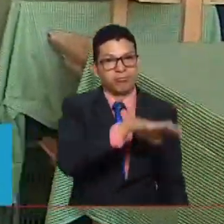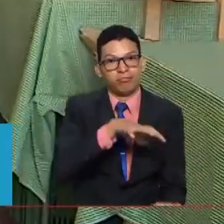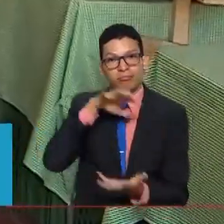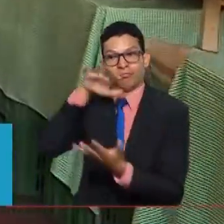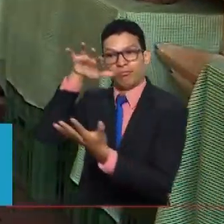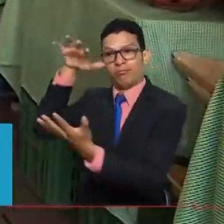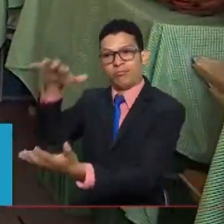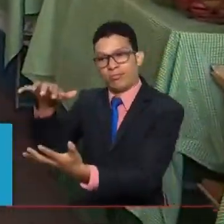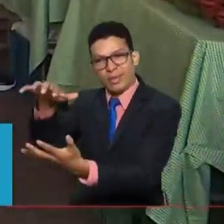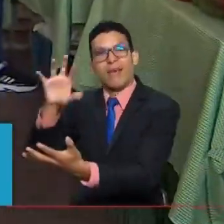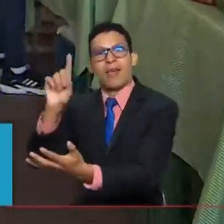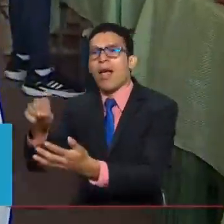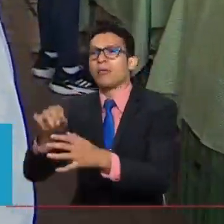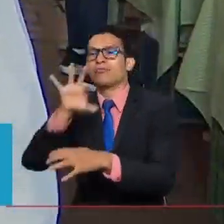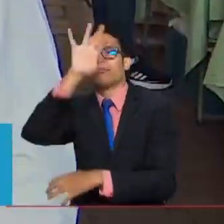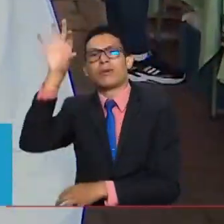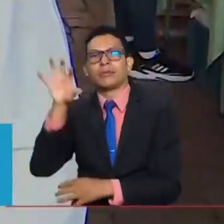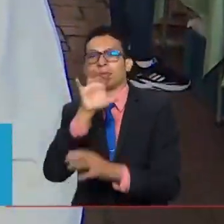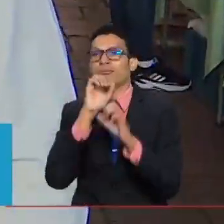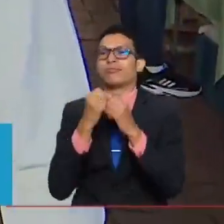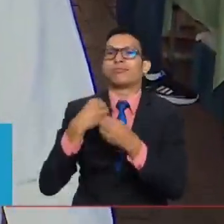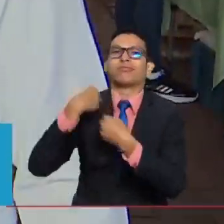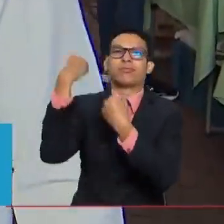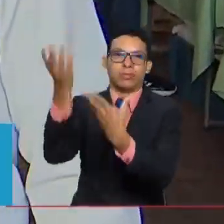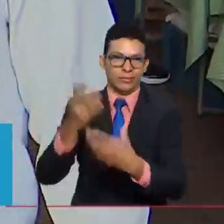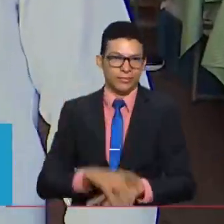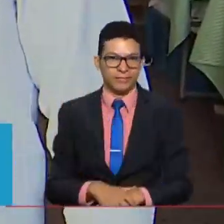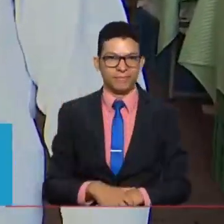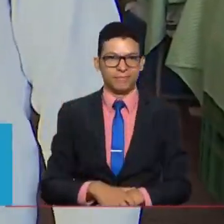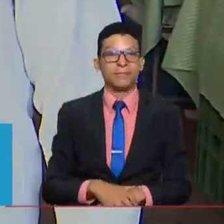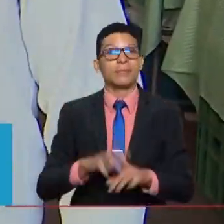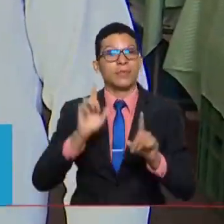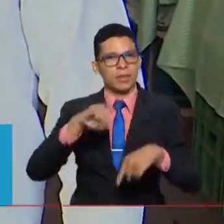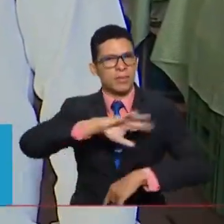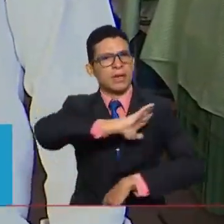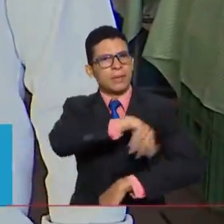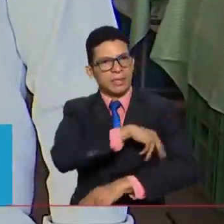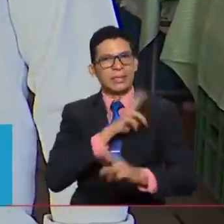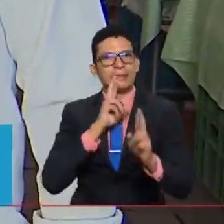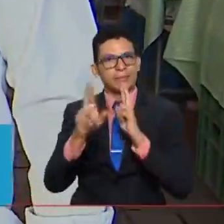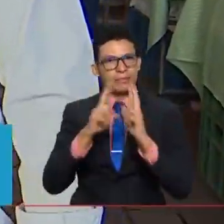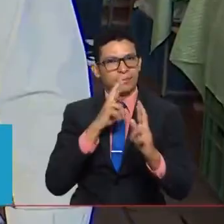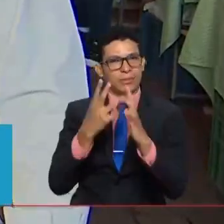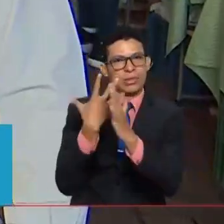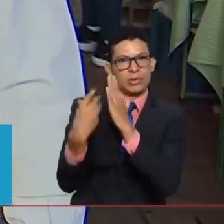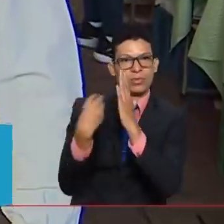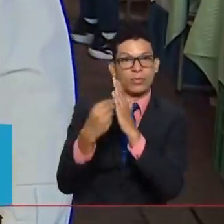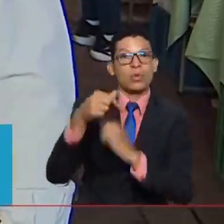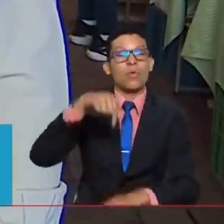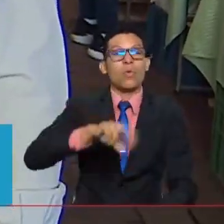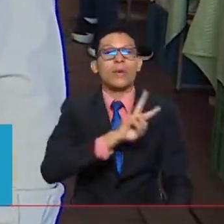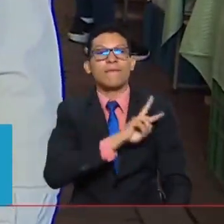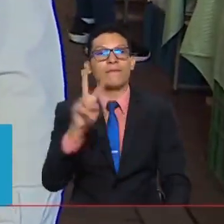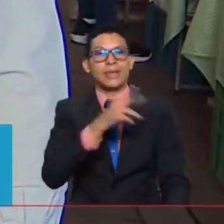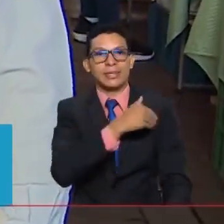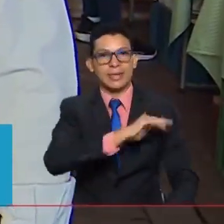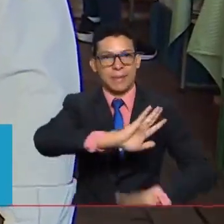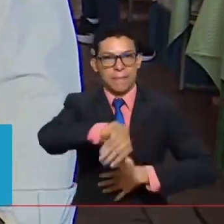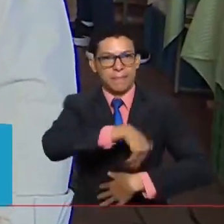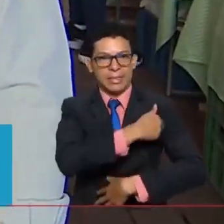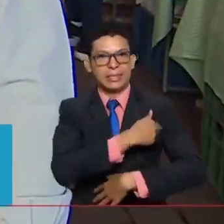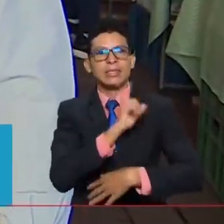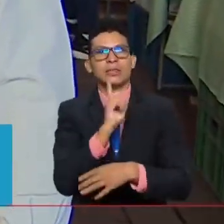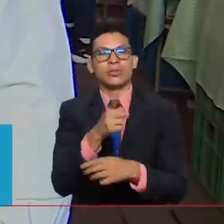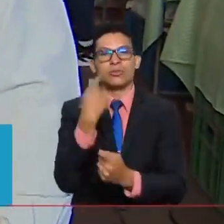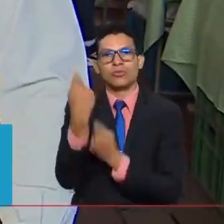directa con estos compradores que vienen desde Bogotá. También tenemos la presencia de embajadas. Hoy vamos a contar con la presencia de la viceministra de